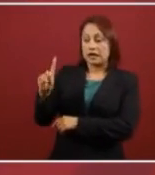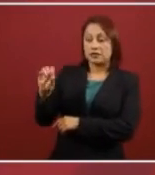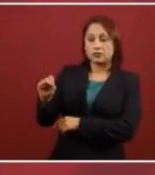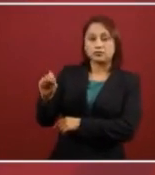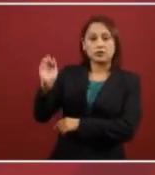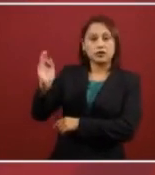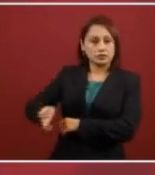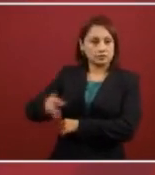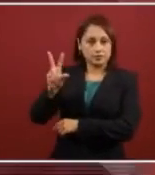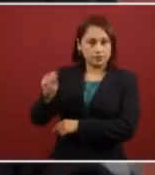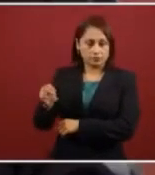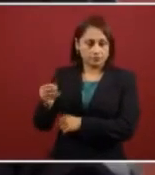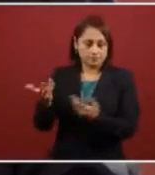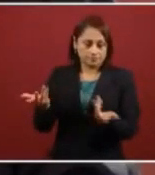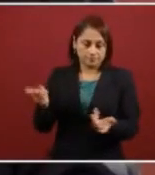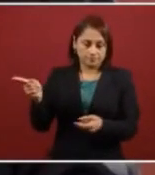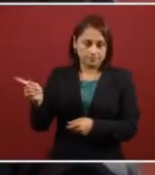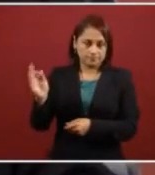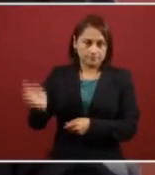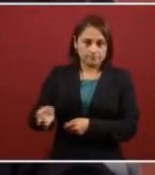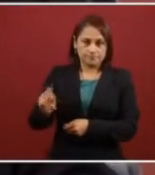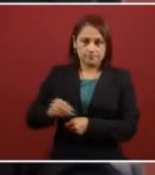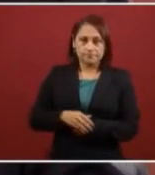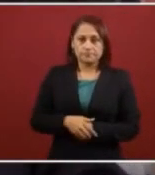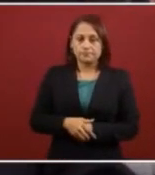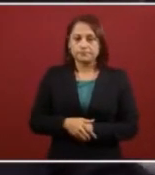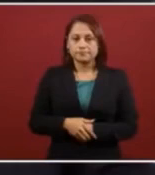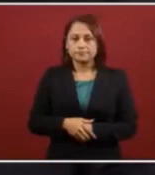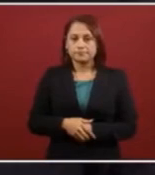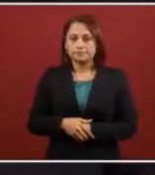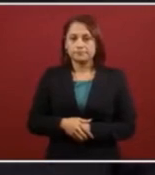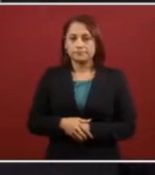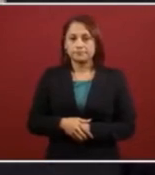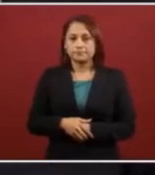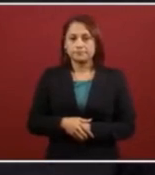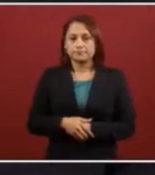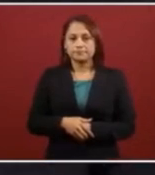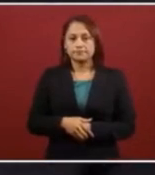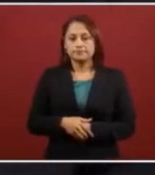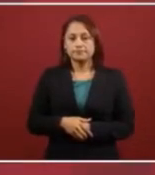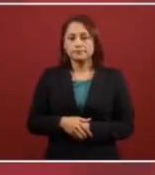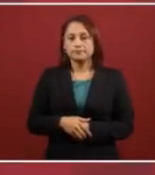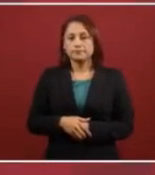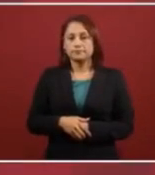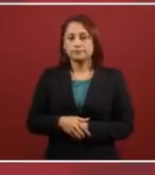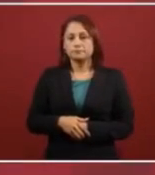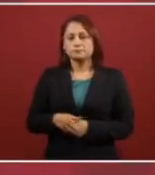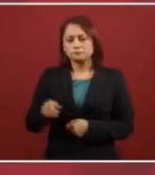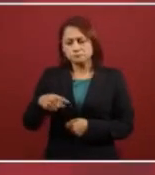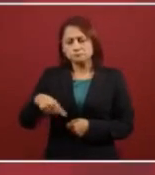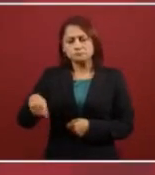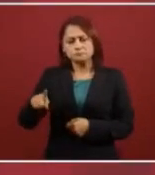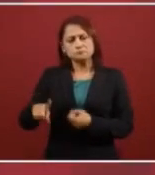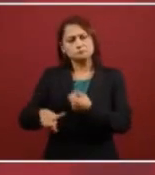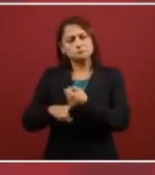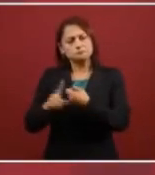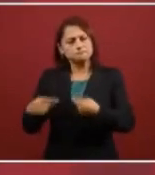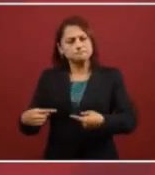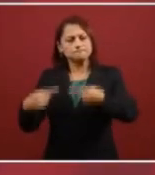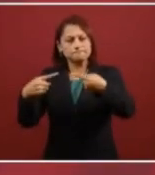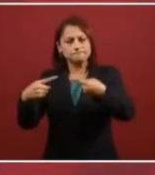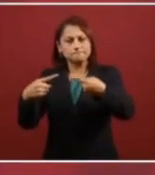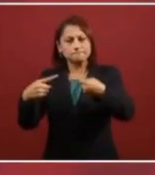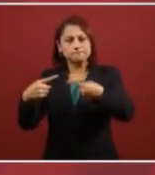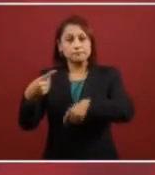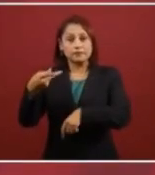with, con ese nombramiento with that, naming. Pero de but ahí a que from there to, se